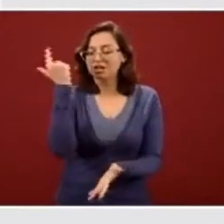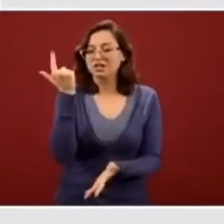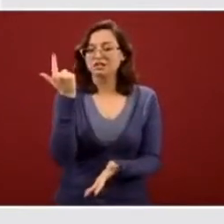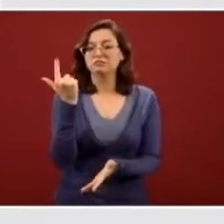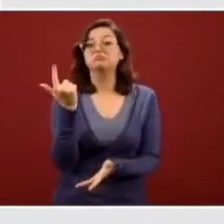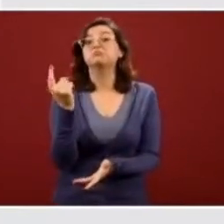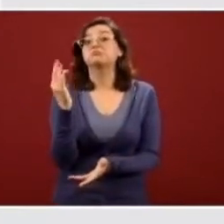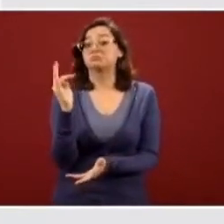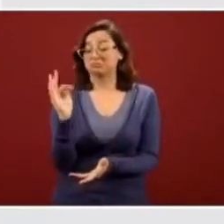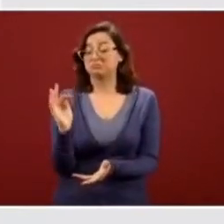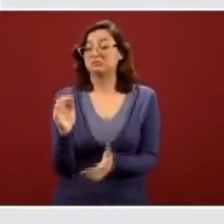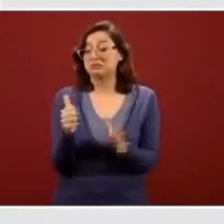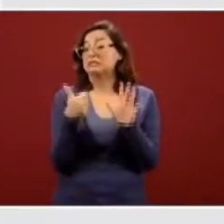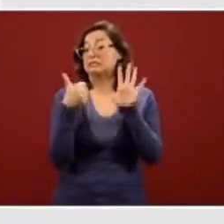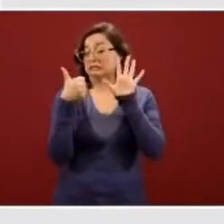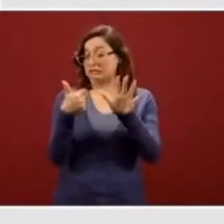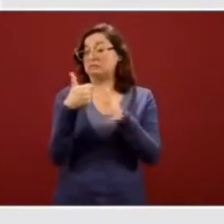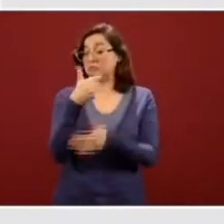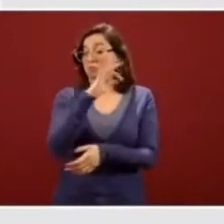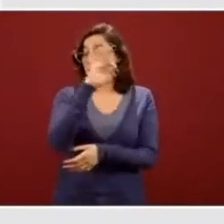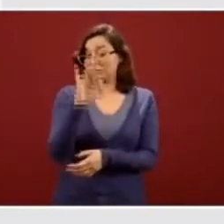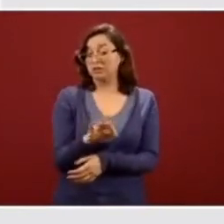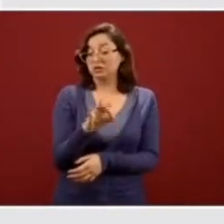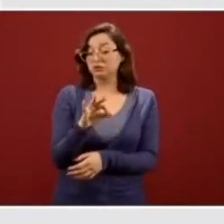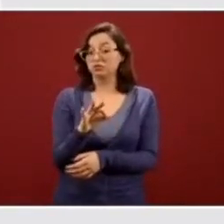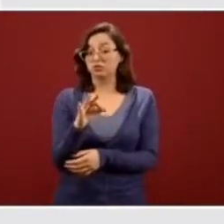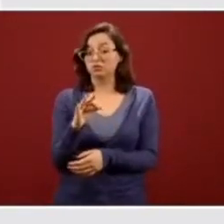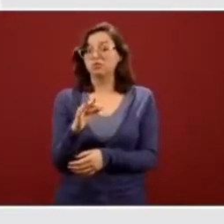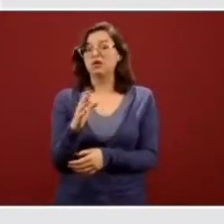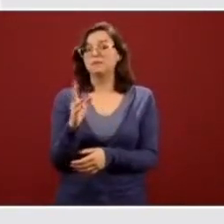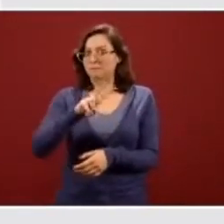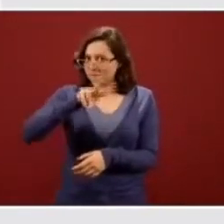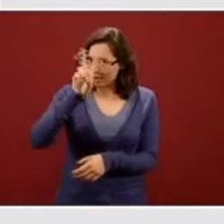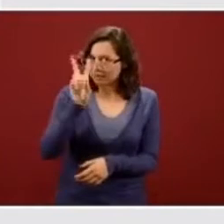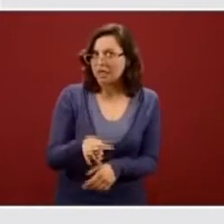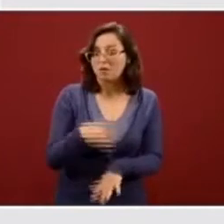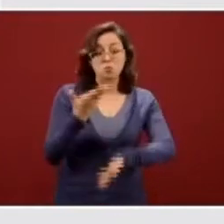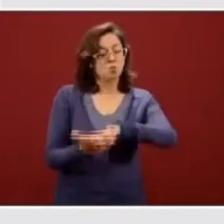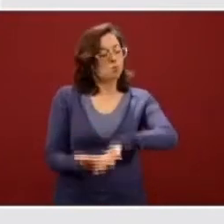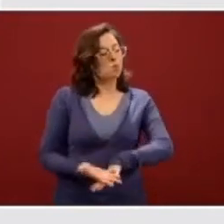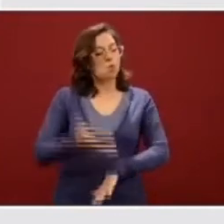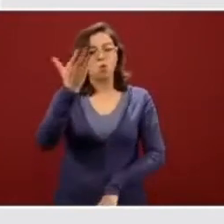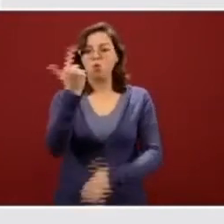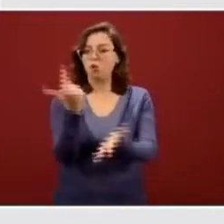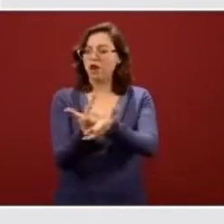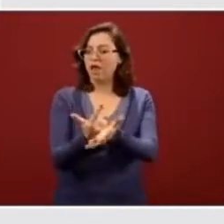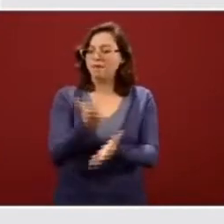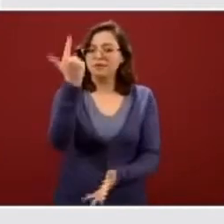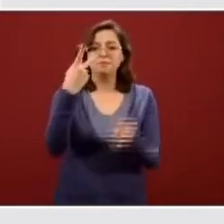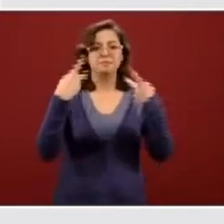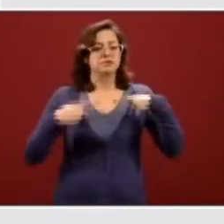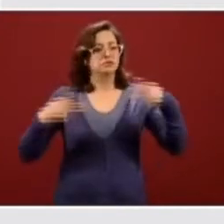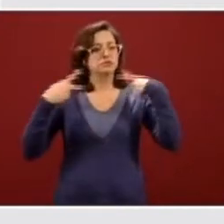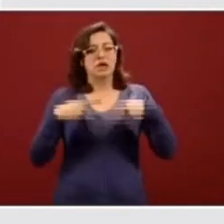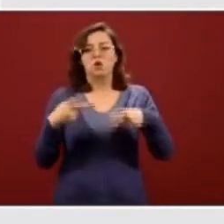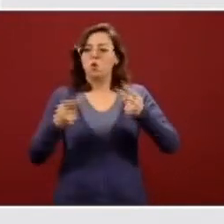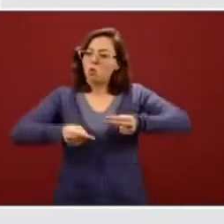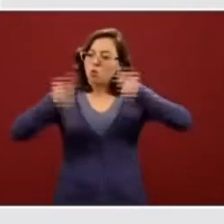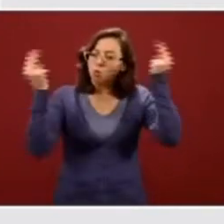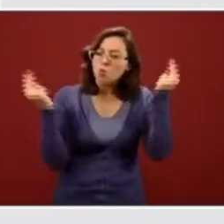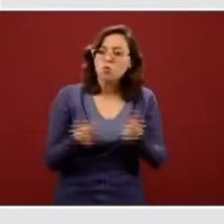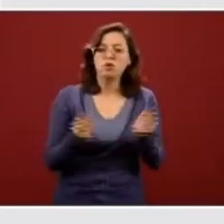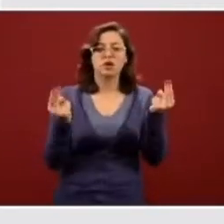que podríamos tener hasta un 6% de casos muy graves, es decir, personas que demanden una unidad de